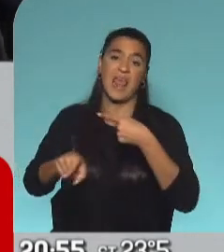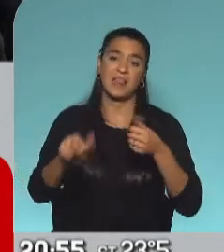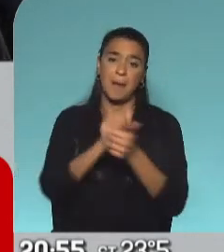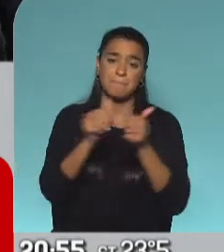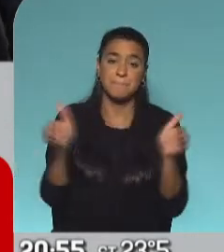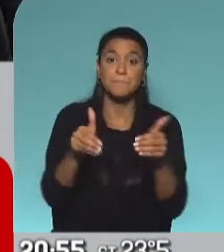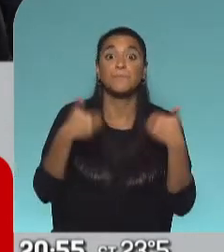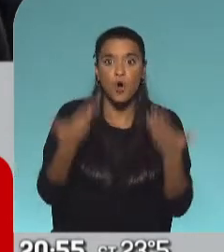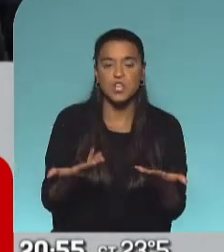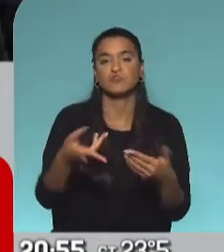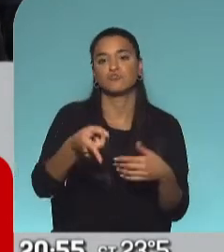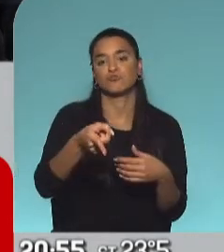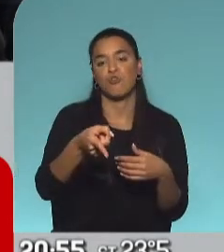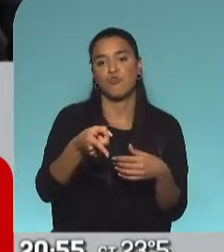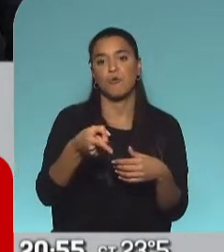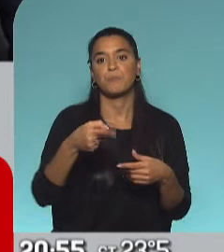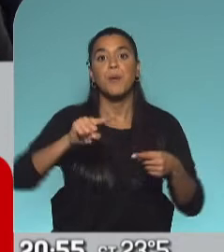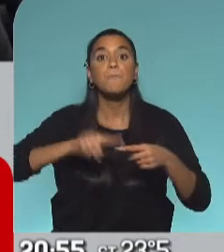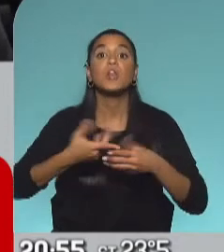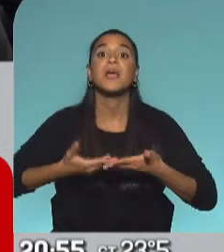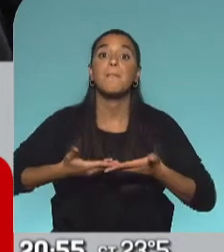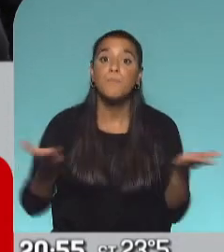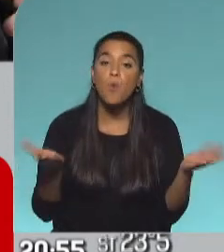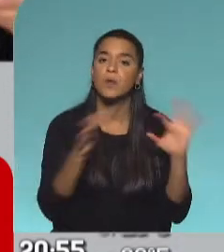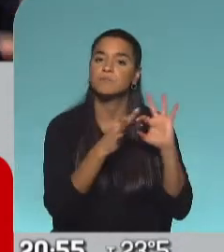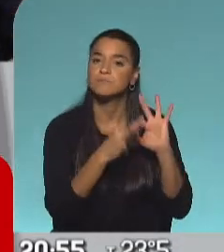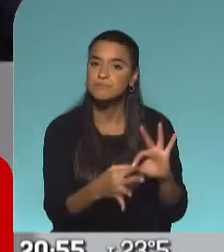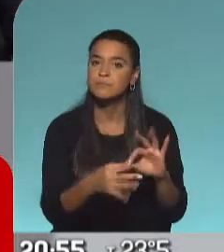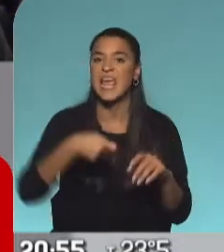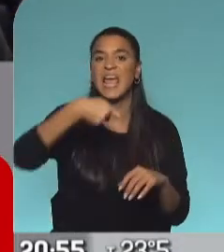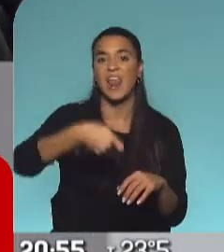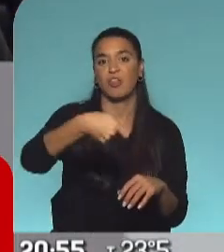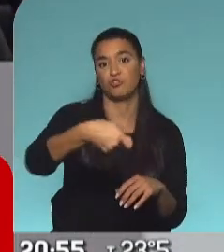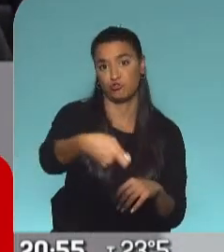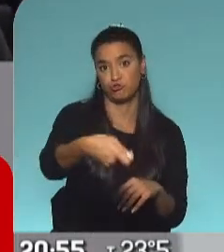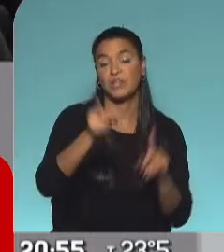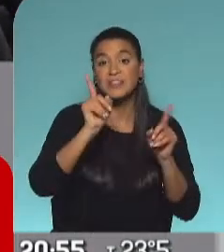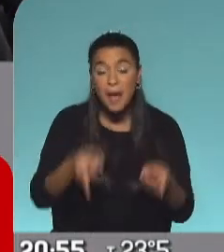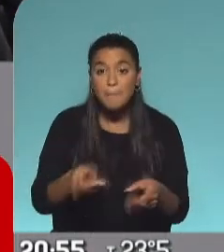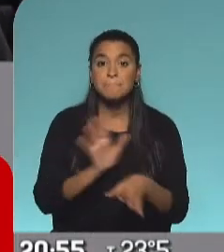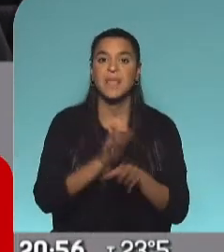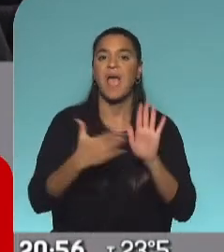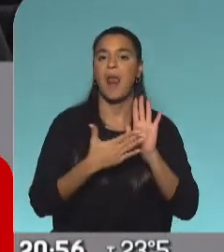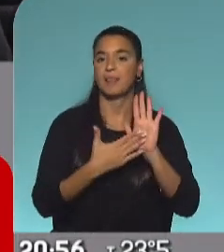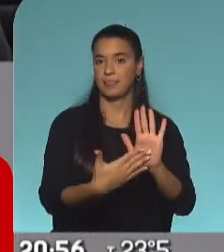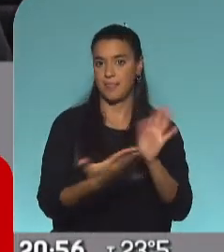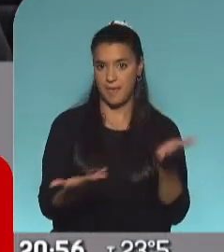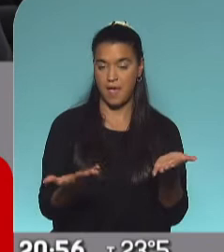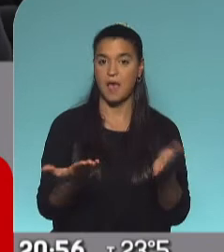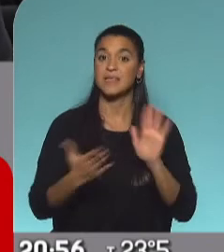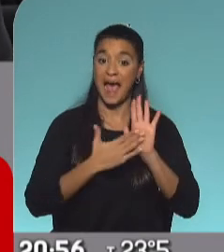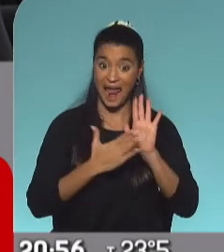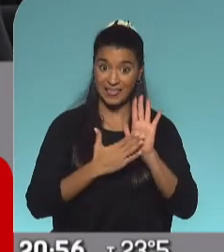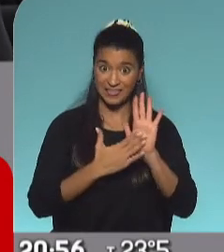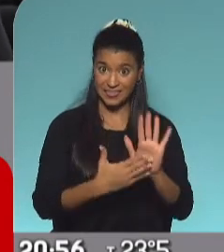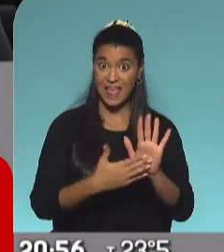eso hemos desarrollado políticas públicas desde el punto de vista crediticio y también desde el punto de vista de las garantías. El Fondo de